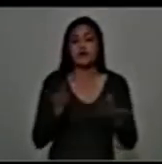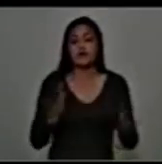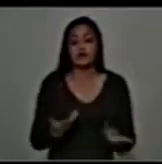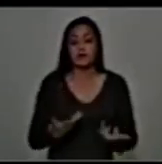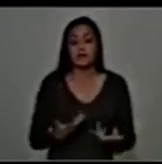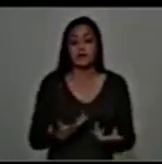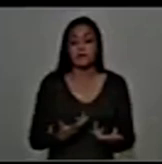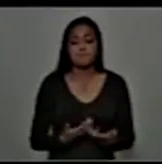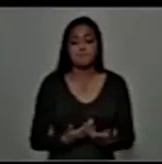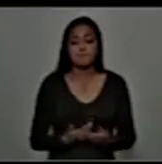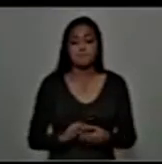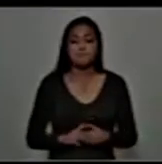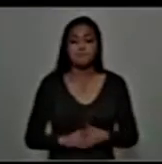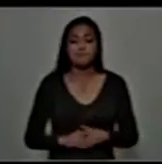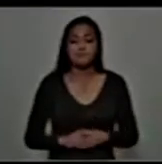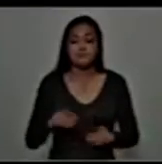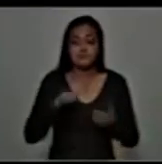Trabajando de la misma forma